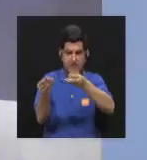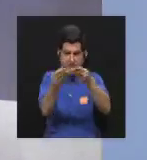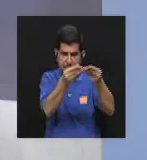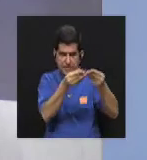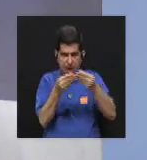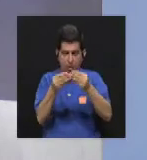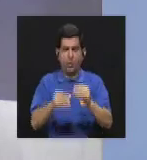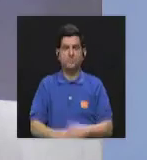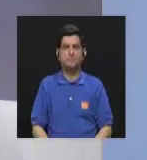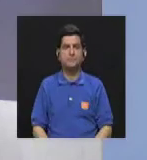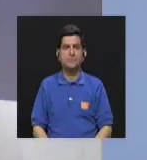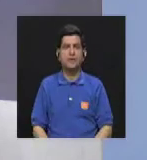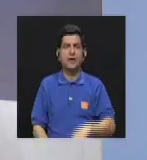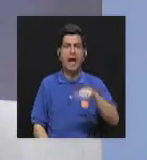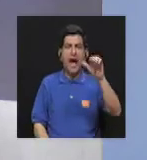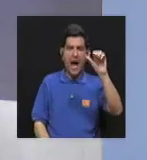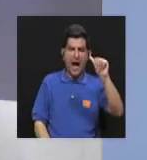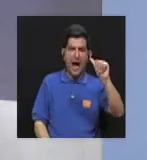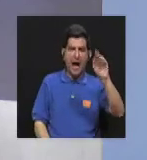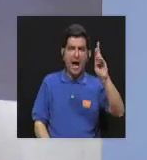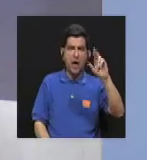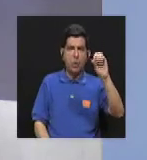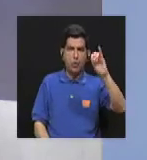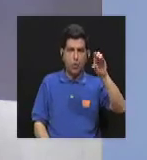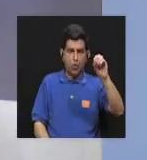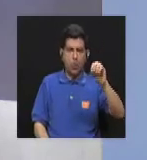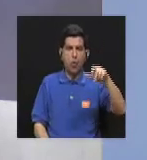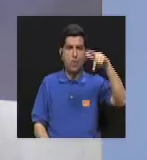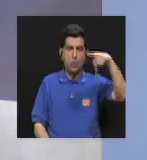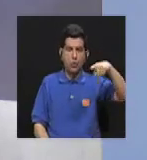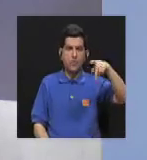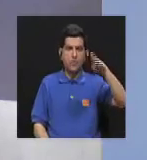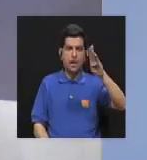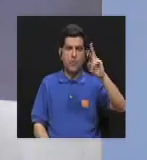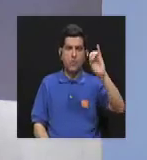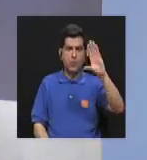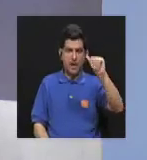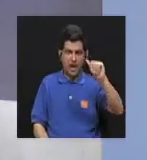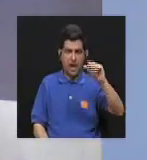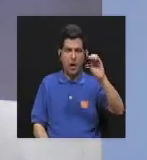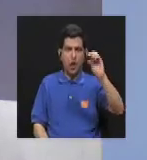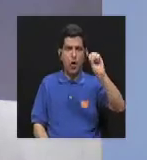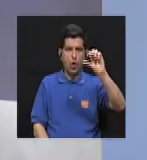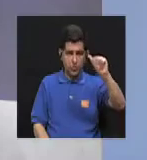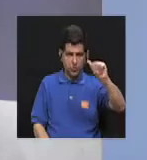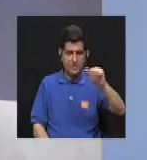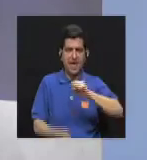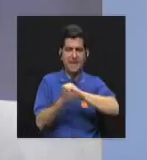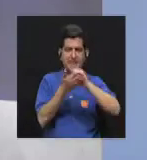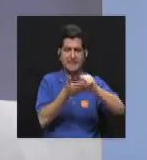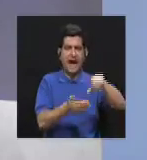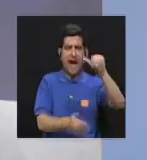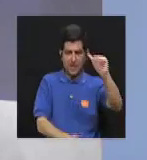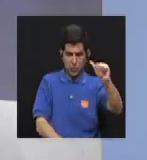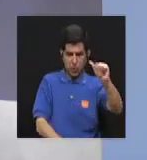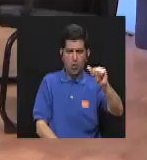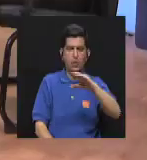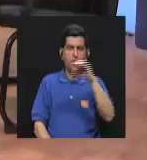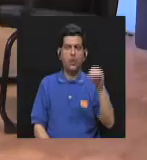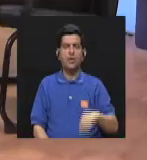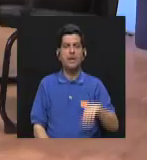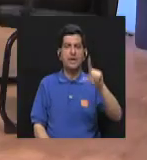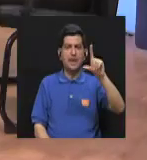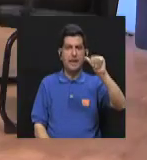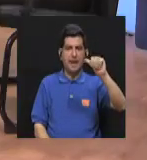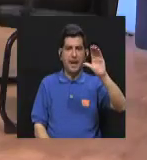territorios. Abrojo, Conteburica, Osa, San Antonio y en La